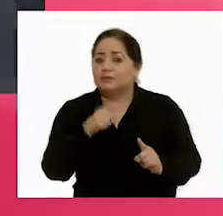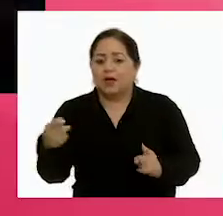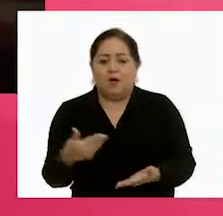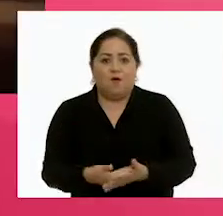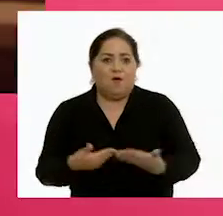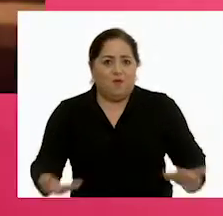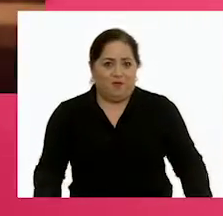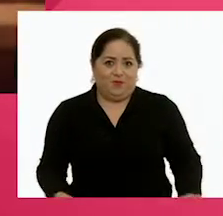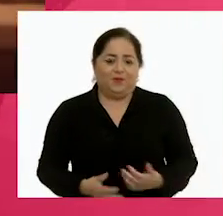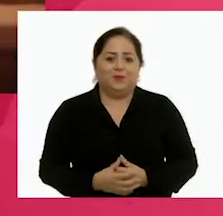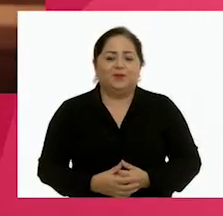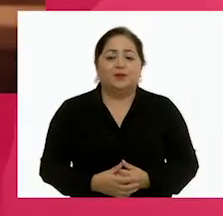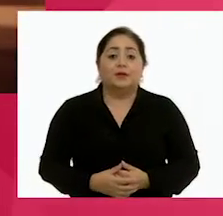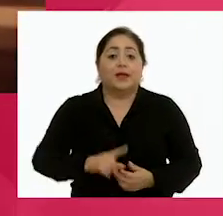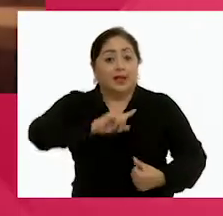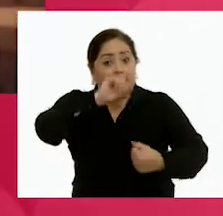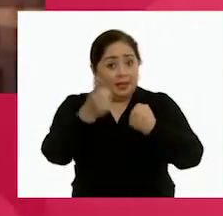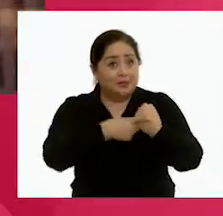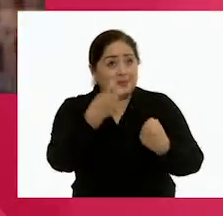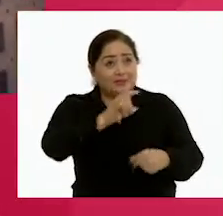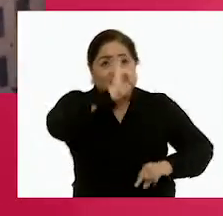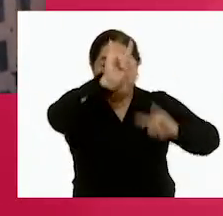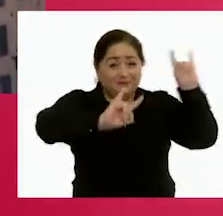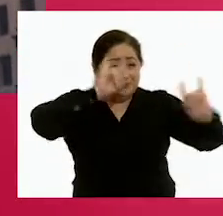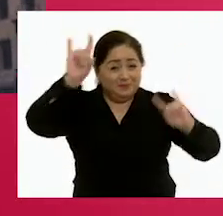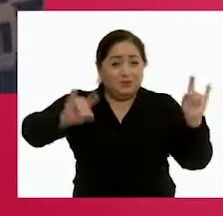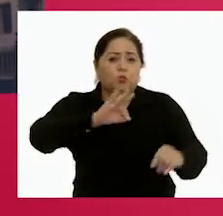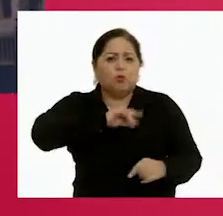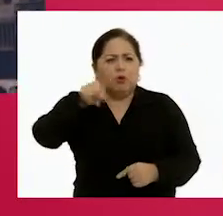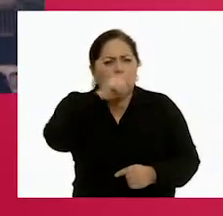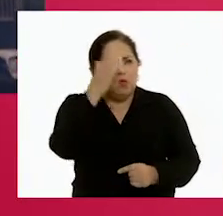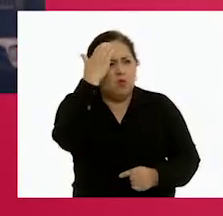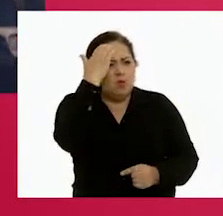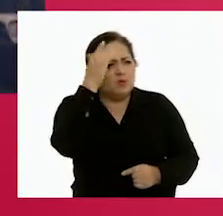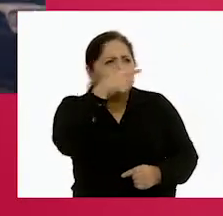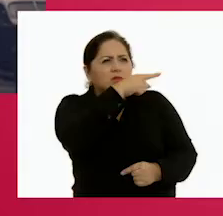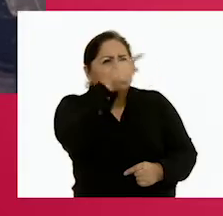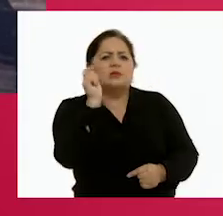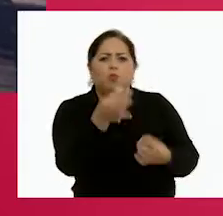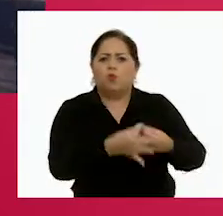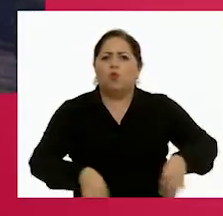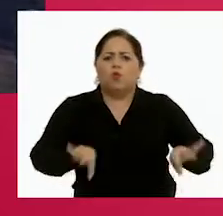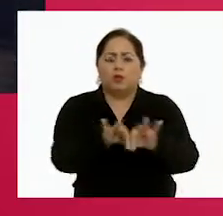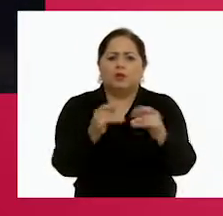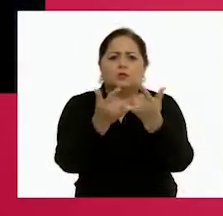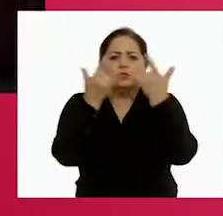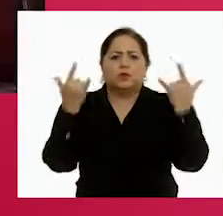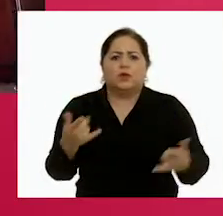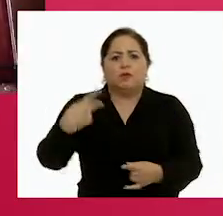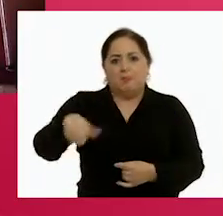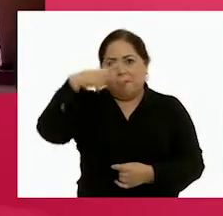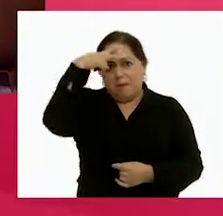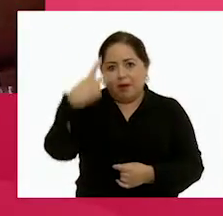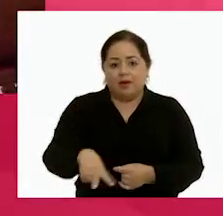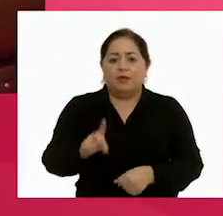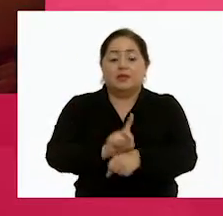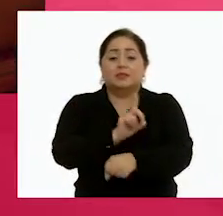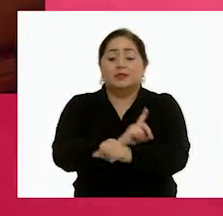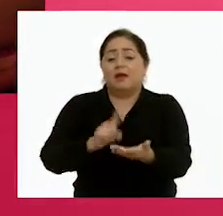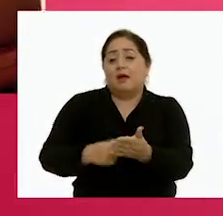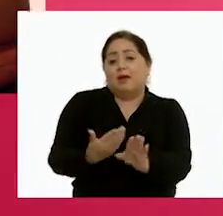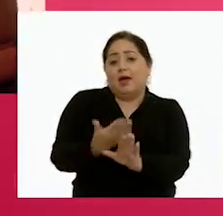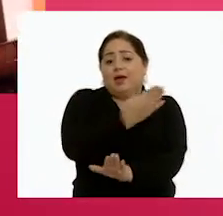días. A través de esta colección se puede conocer una parte importante de la historia general de México desde la